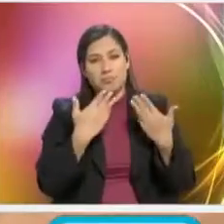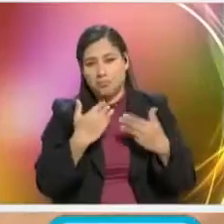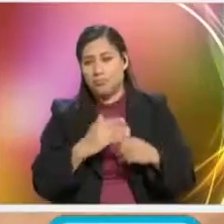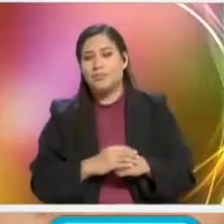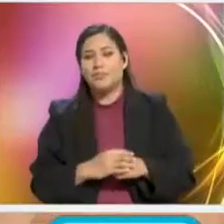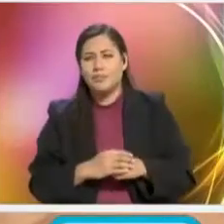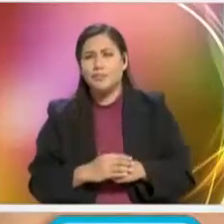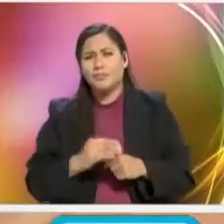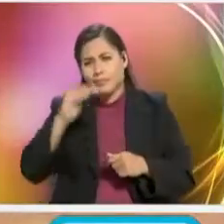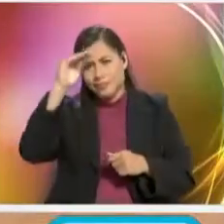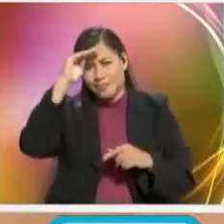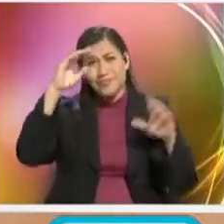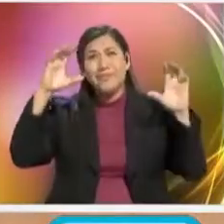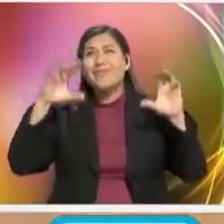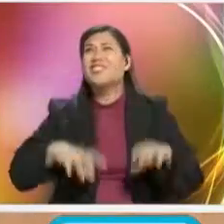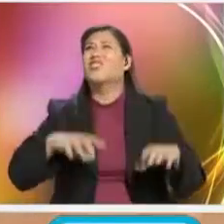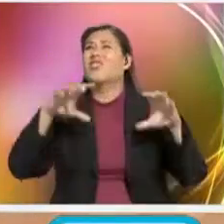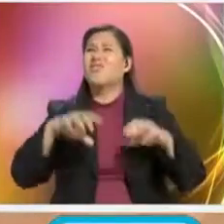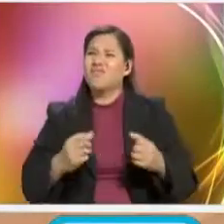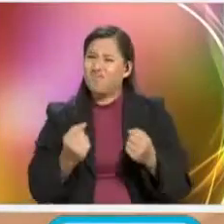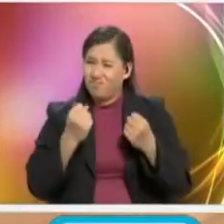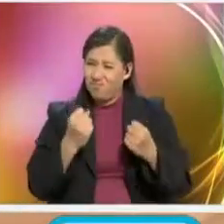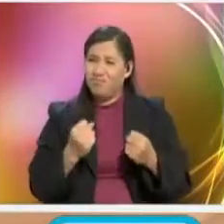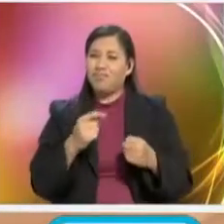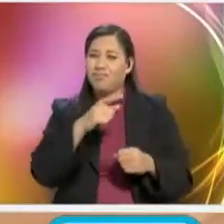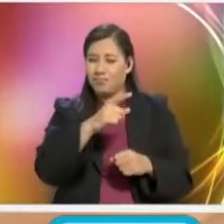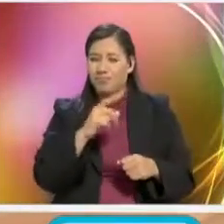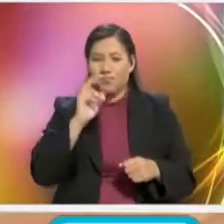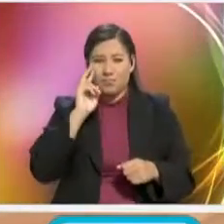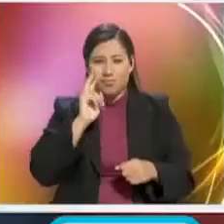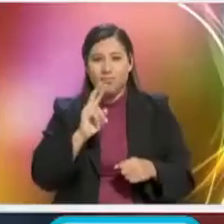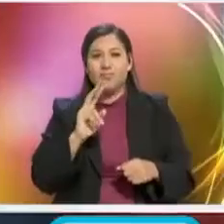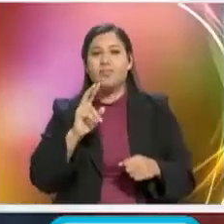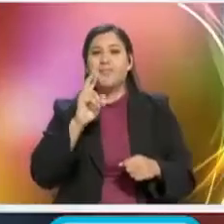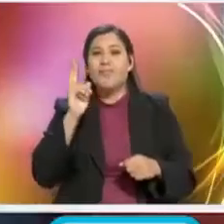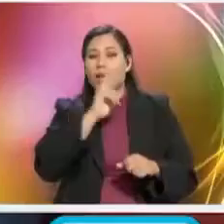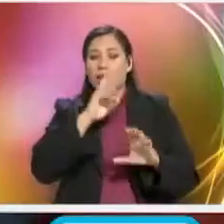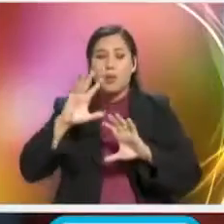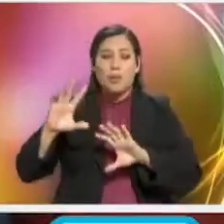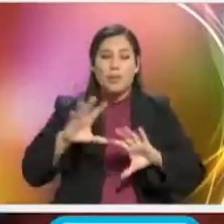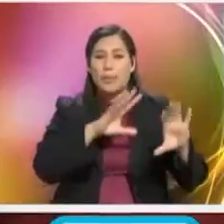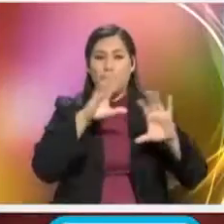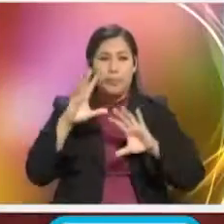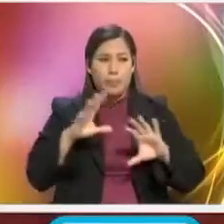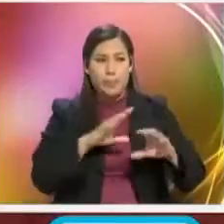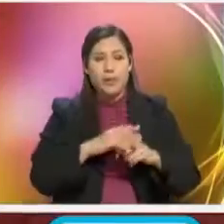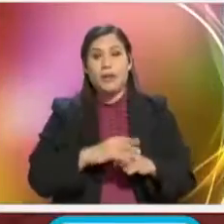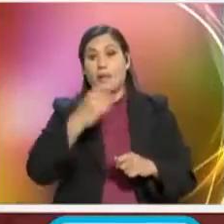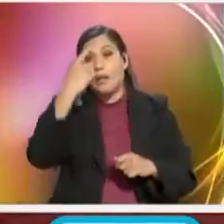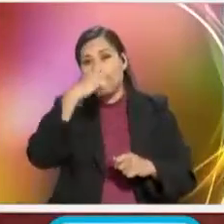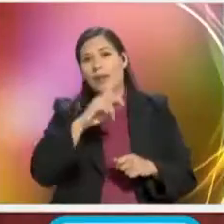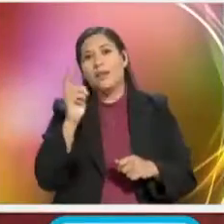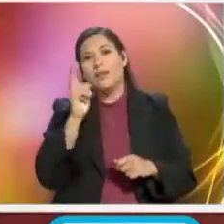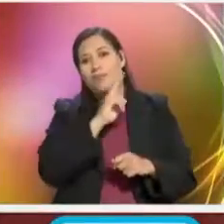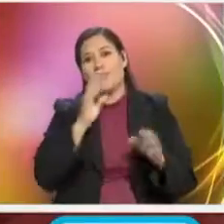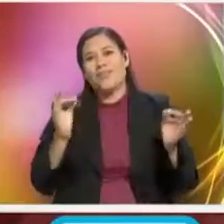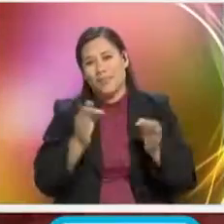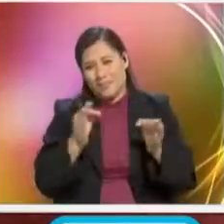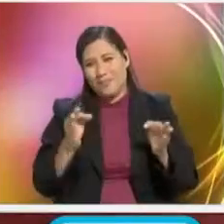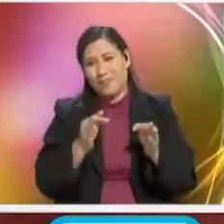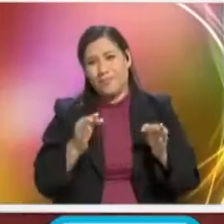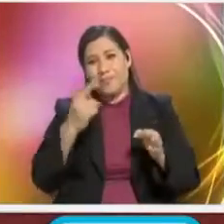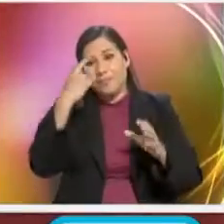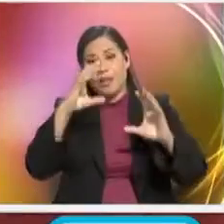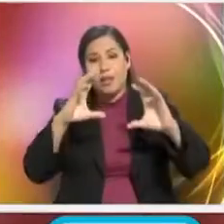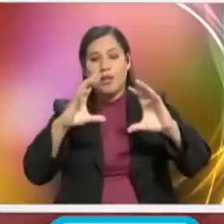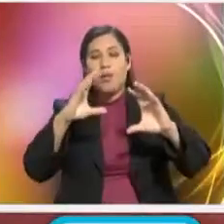pensar que estas lluvias terribles, y lo vas a ver en las rutas, ¿no?, en las rutas del viento, ¿no?, sirven justo para enfriar y mantener el